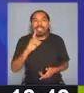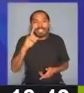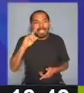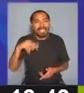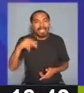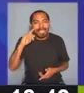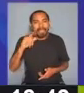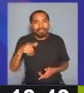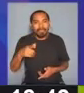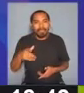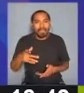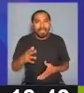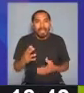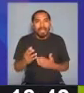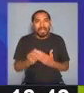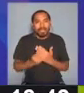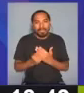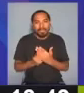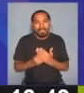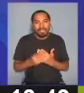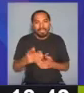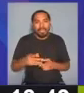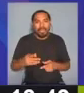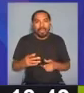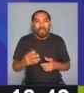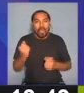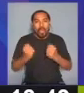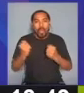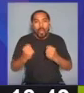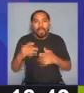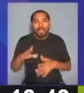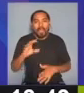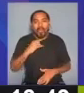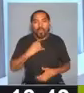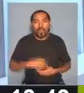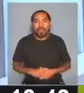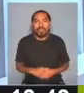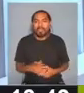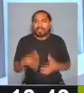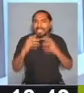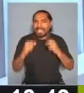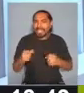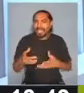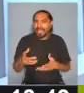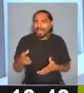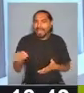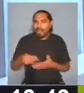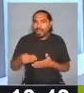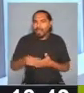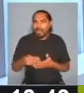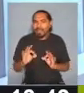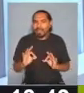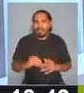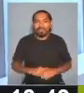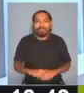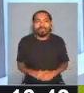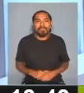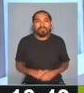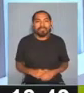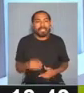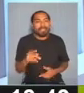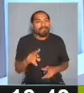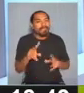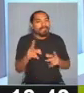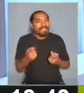de la provincia. ¿Cómo está, contadora? Gracias por venir. ¿Cómo estás? Gracias por invitarme. Bueno, la verdad que es muy importante poder aclarar un tema